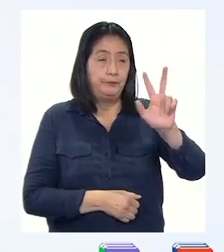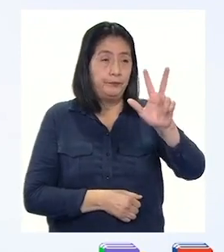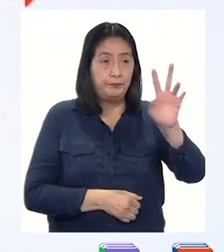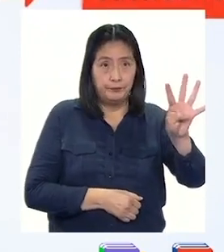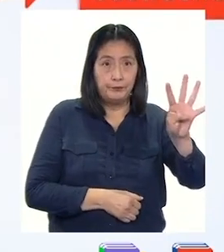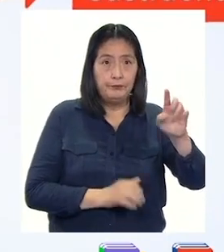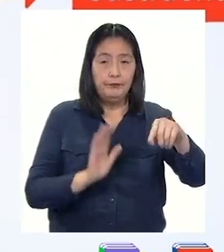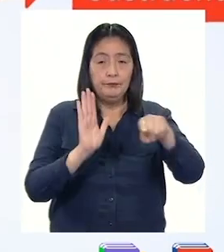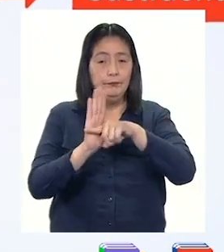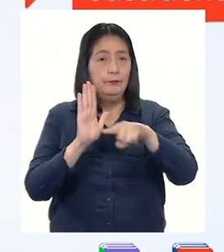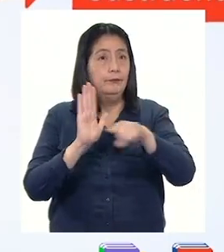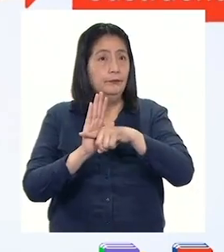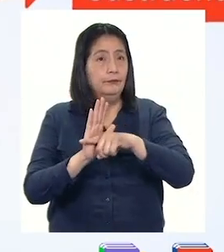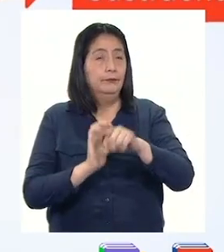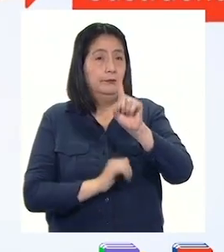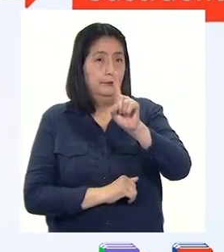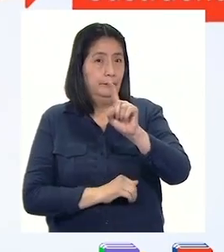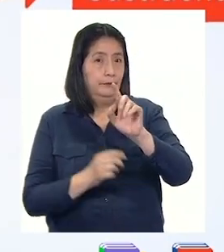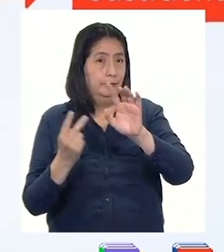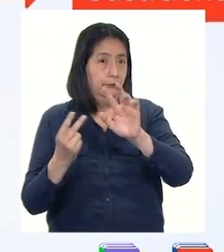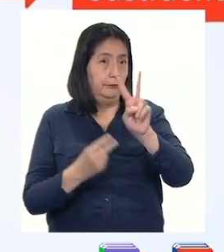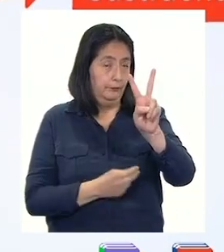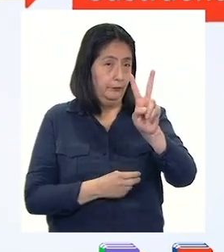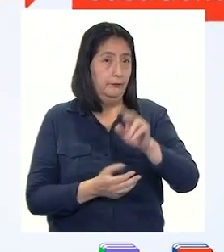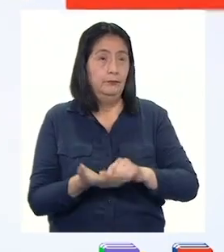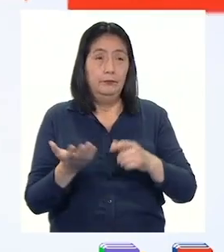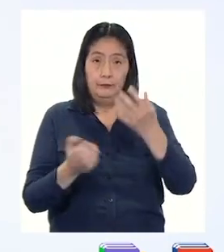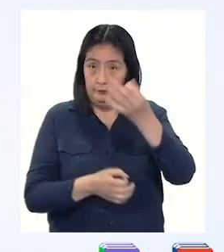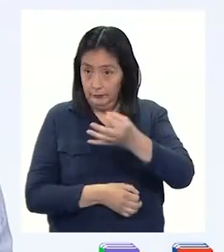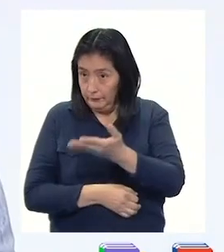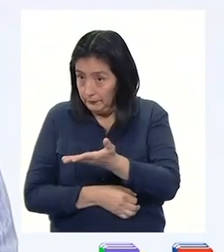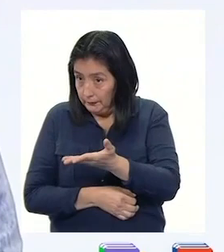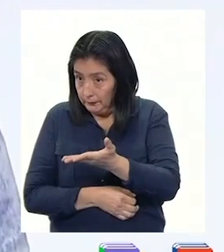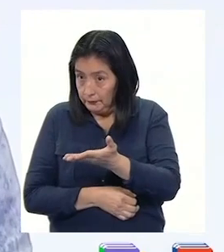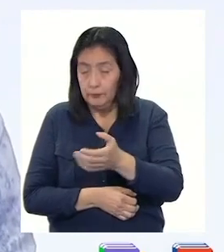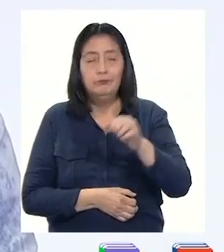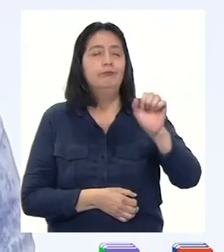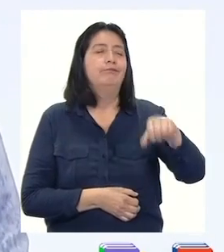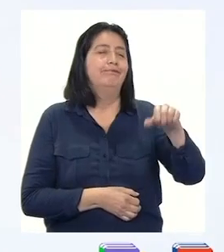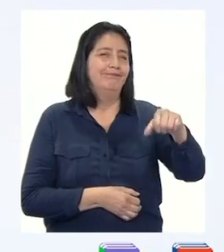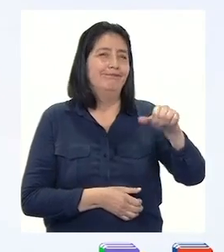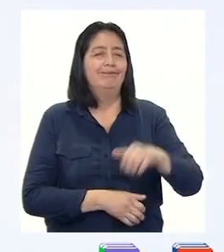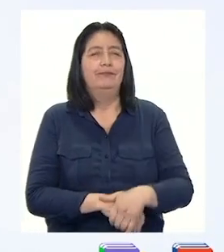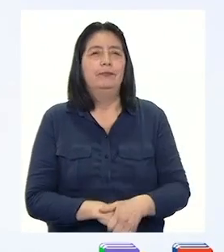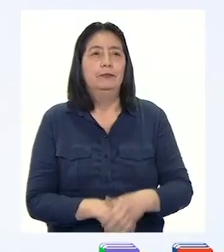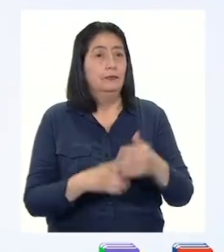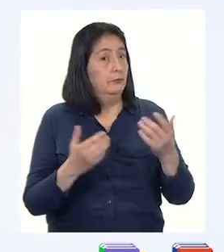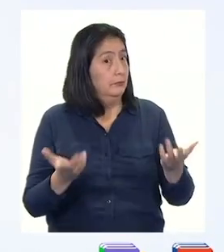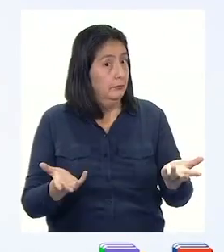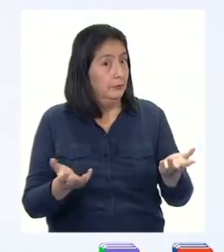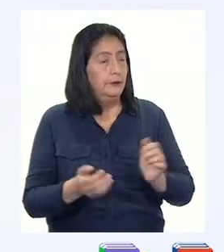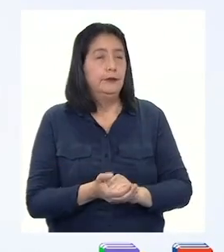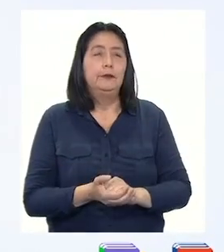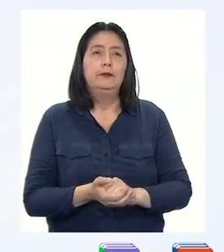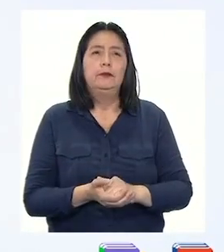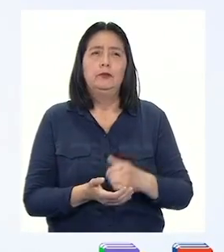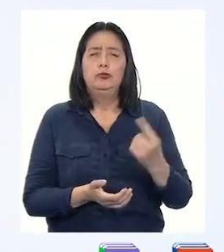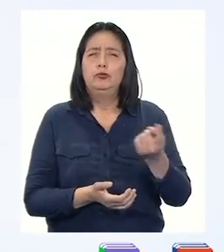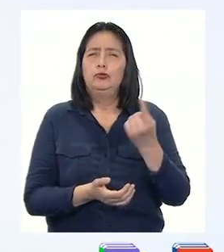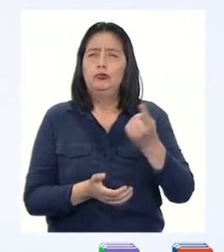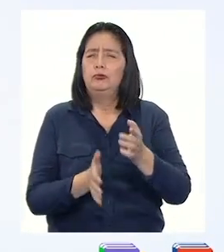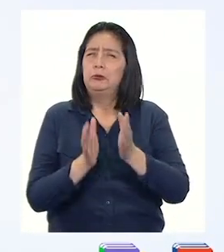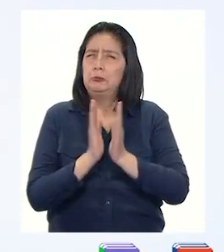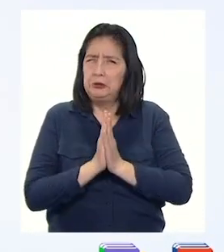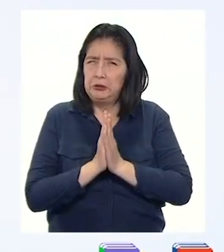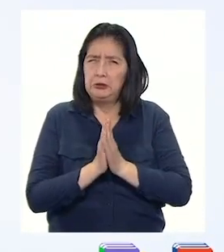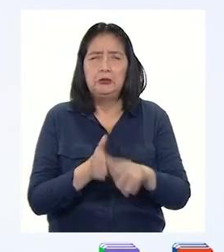1.234 menos 172, ¿cierto? Así es. Entonces, solo les voy a